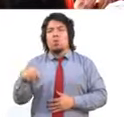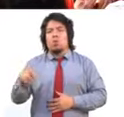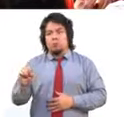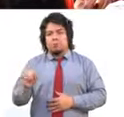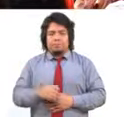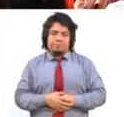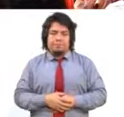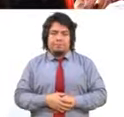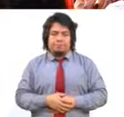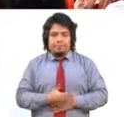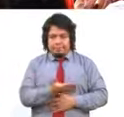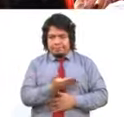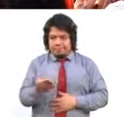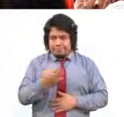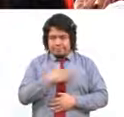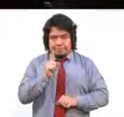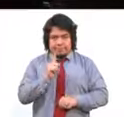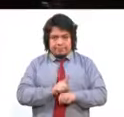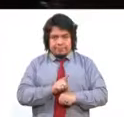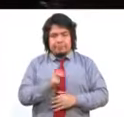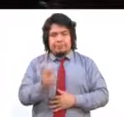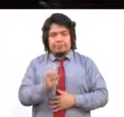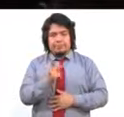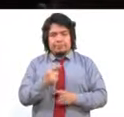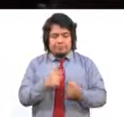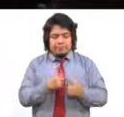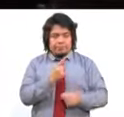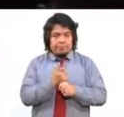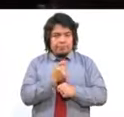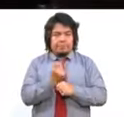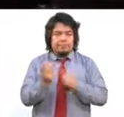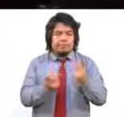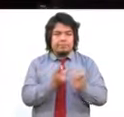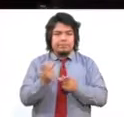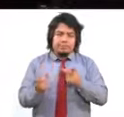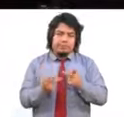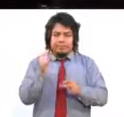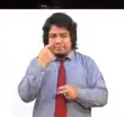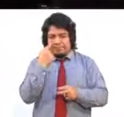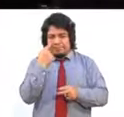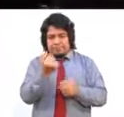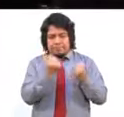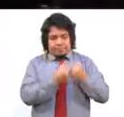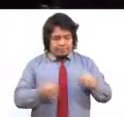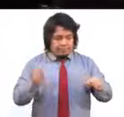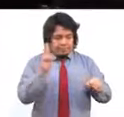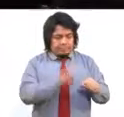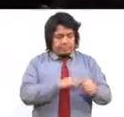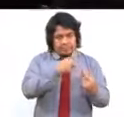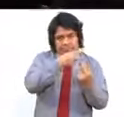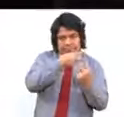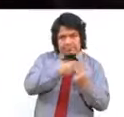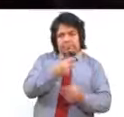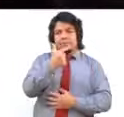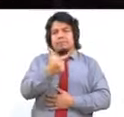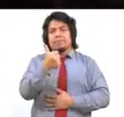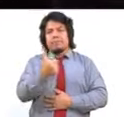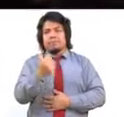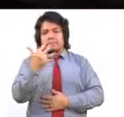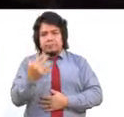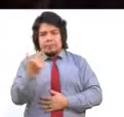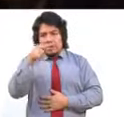Hola, buen día a todos los presentes. Me gustaría preguntarles en primera parte, de este sistema, esta campaña de asterisco 765 para